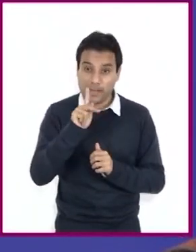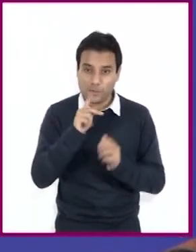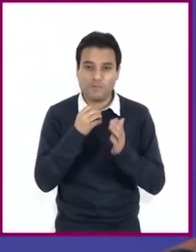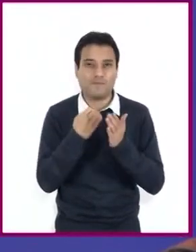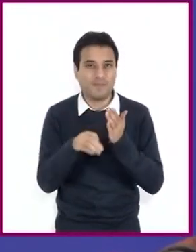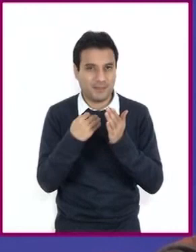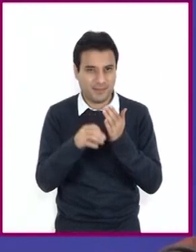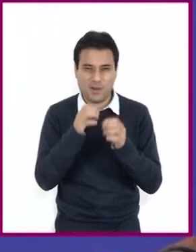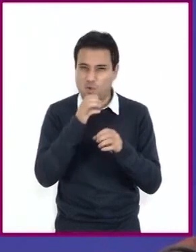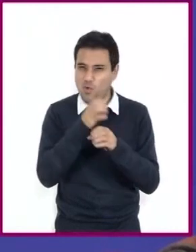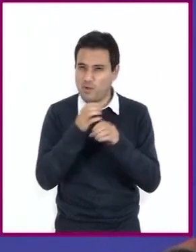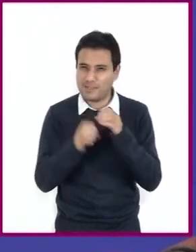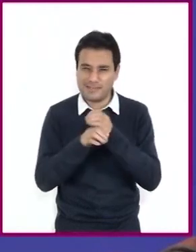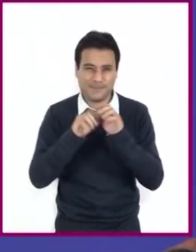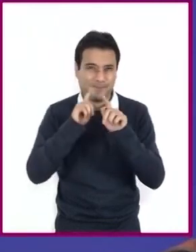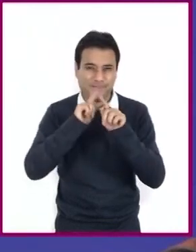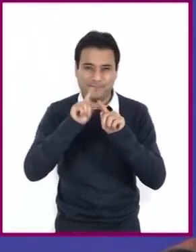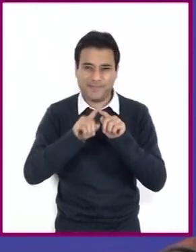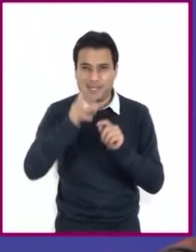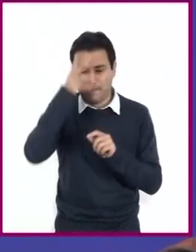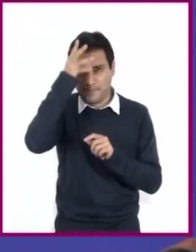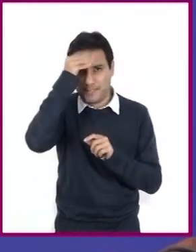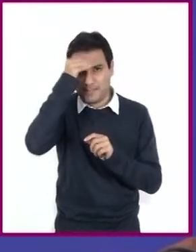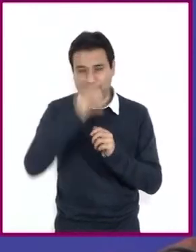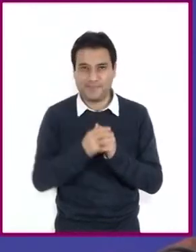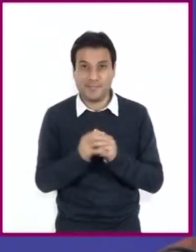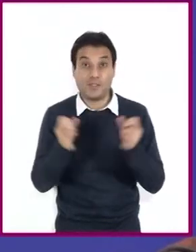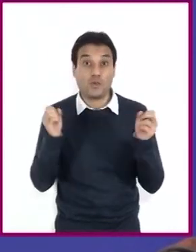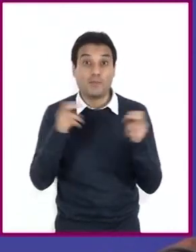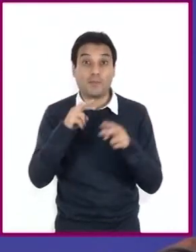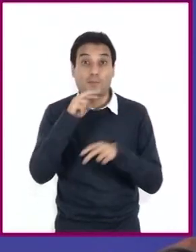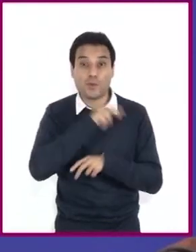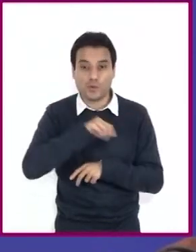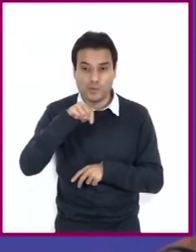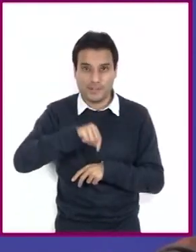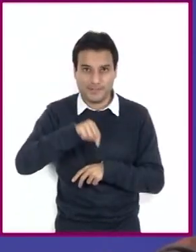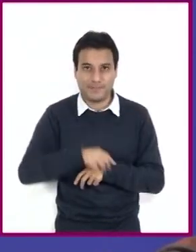todavía nos queda mucho por aprender. Así que nos vemos pronto